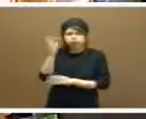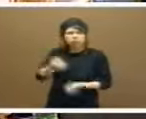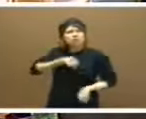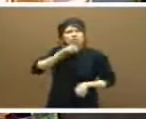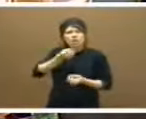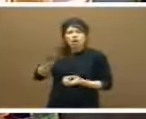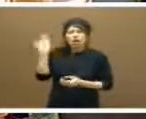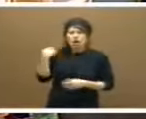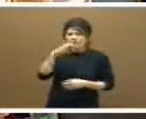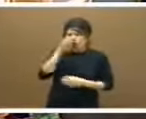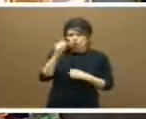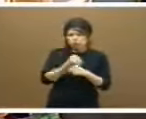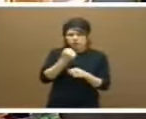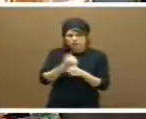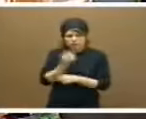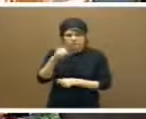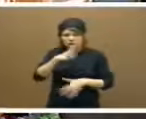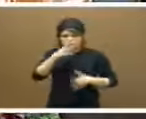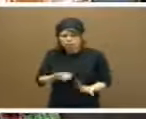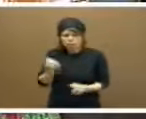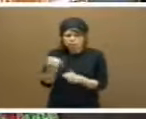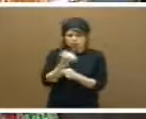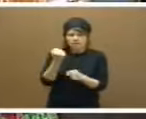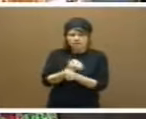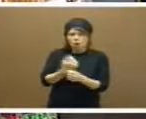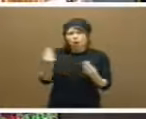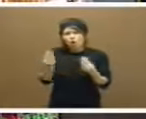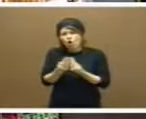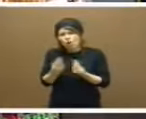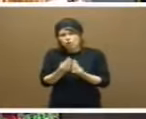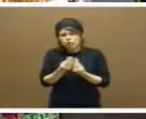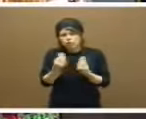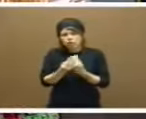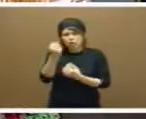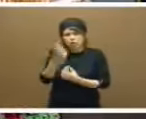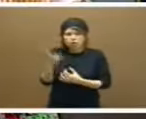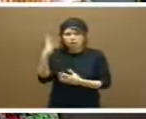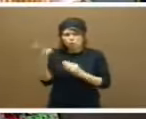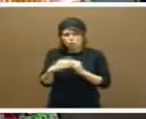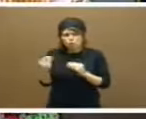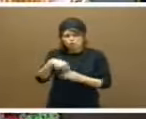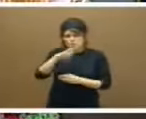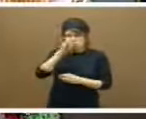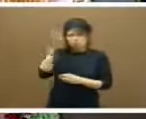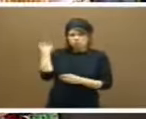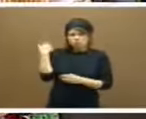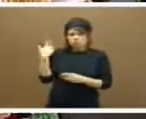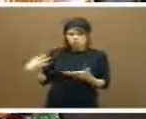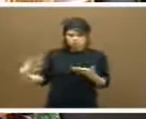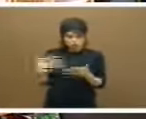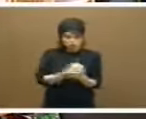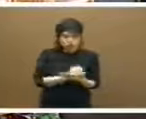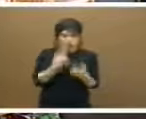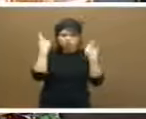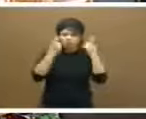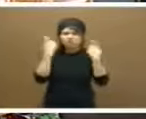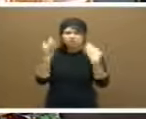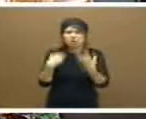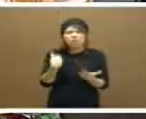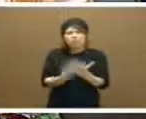con antiguos trabajadores, con actuales trabajadores, con algunos usuarios antiguos. Y entre todos están